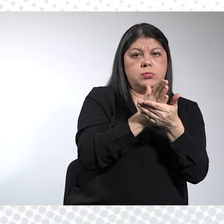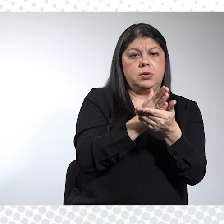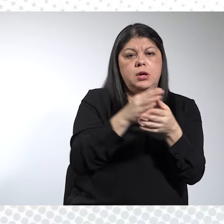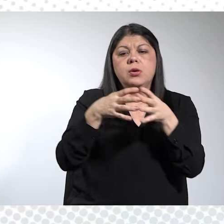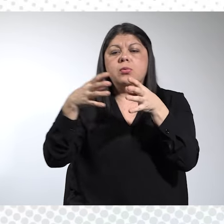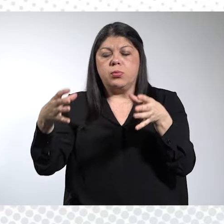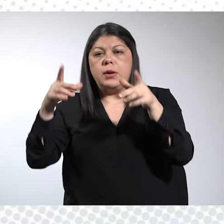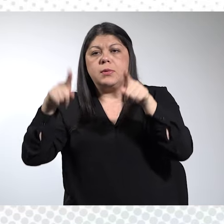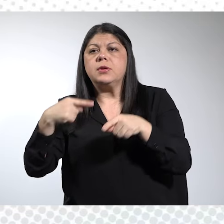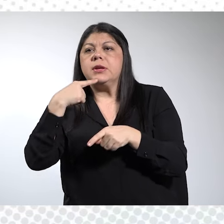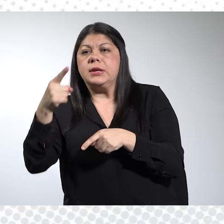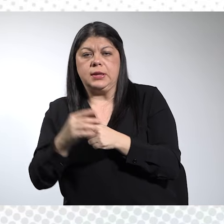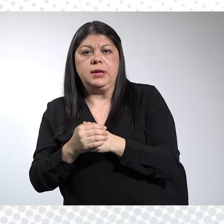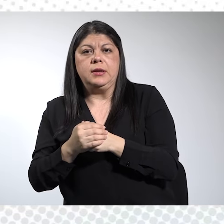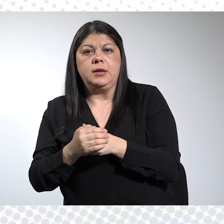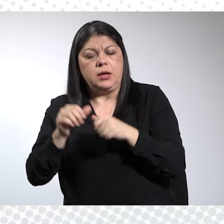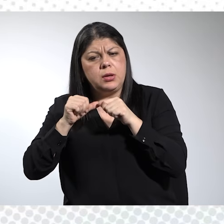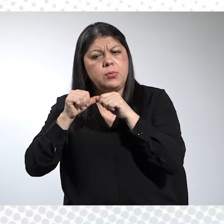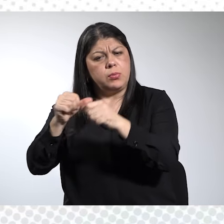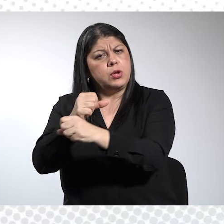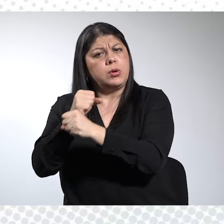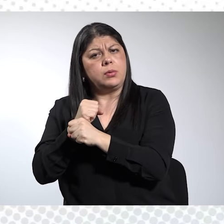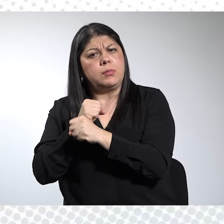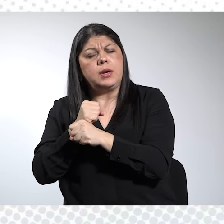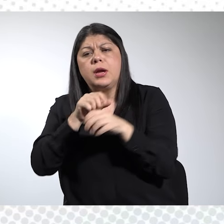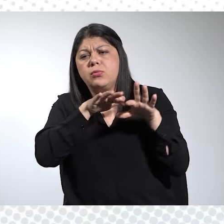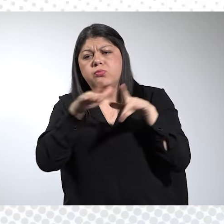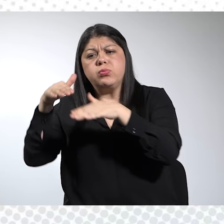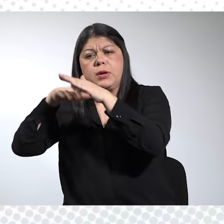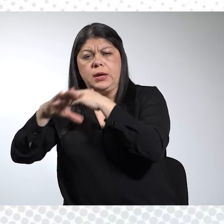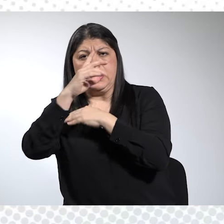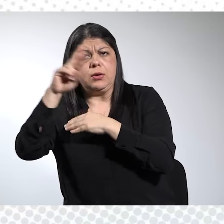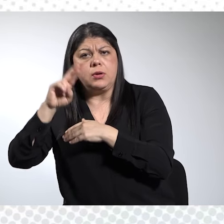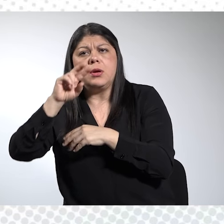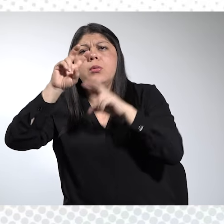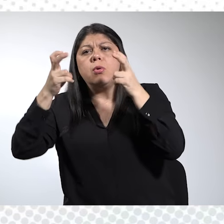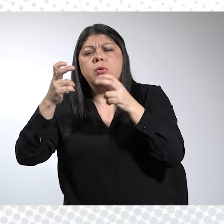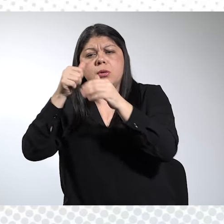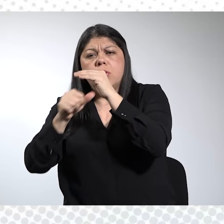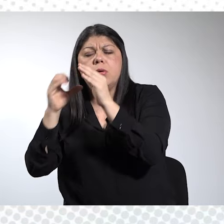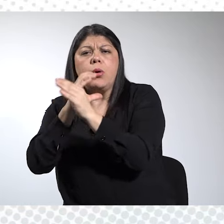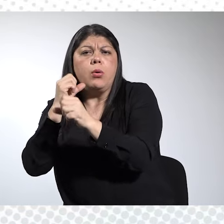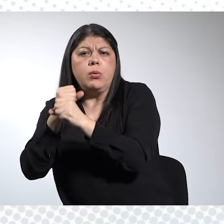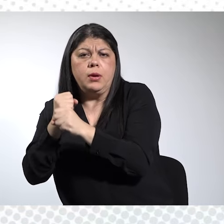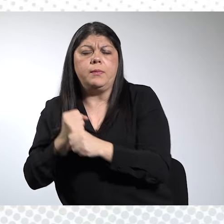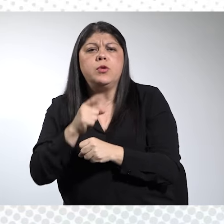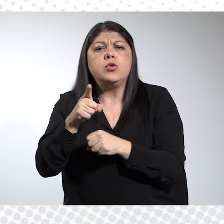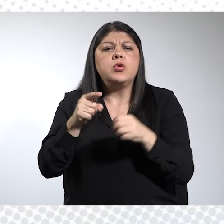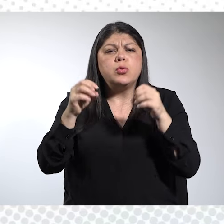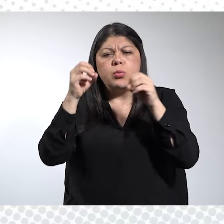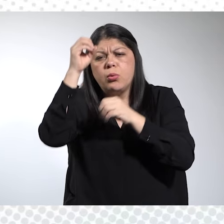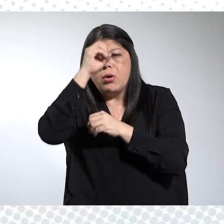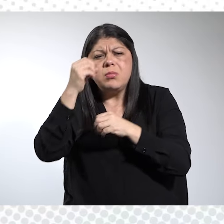por detenerla y aquellos que levantan la voz por hacerla segura para quienes migran, sobre todo por temas de refugio o laborales.